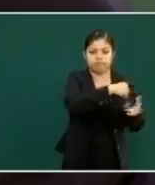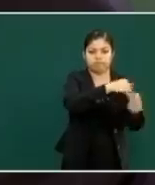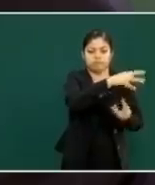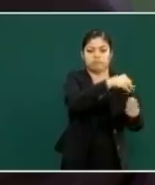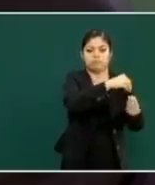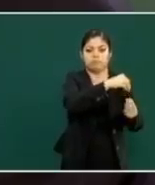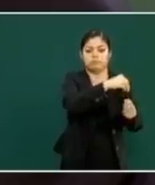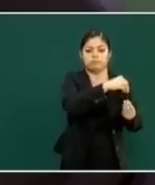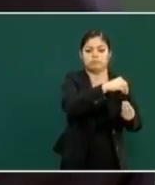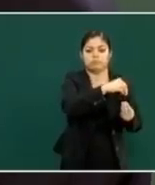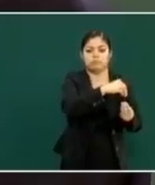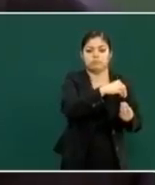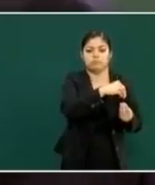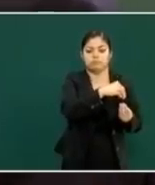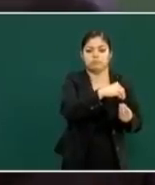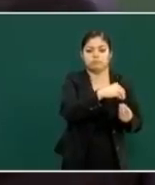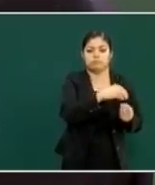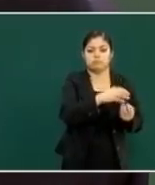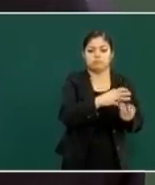d